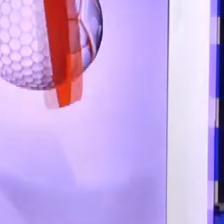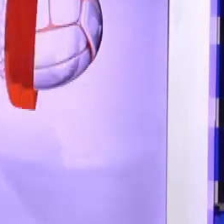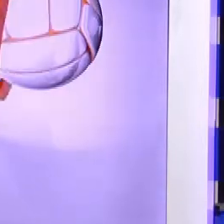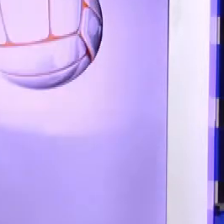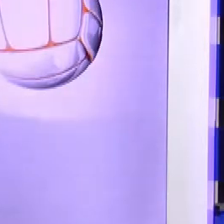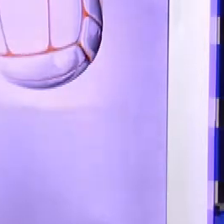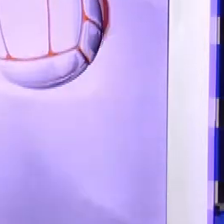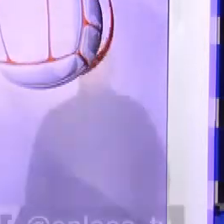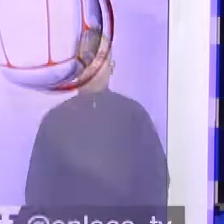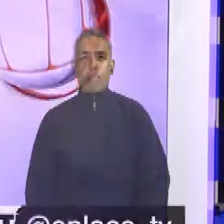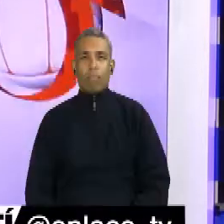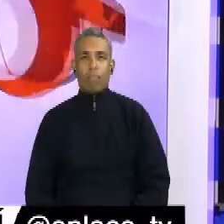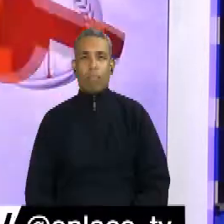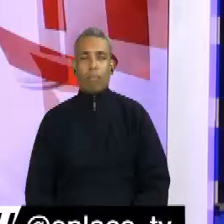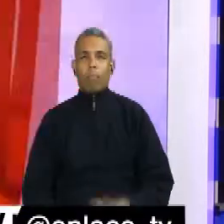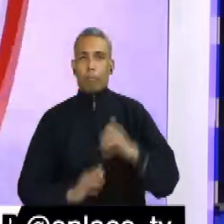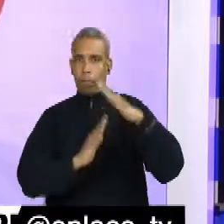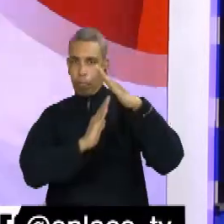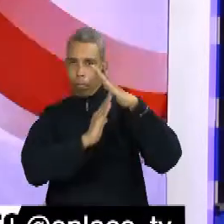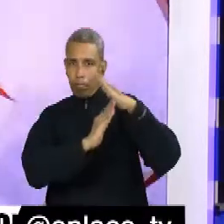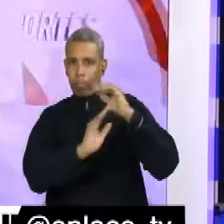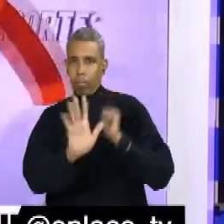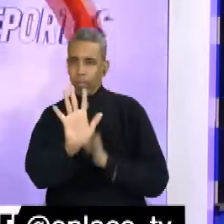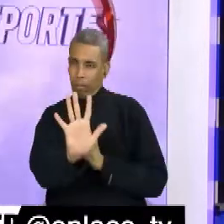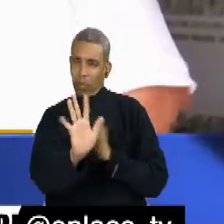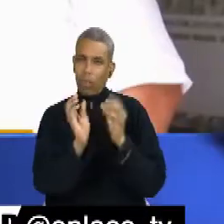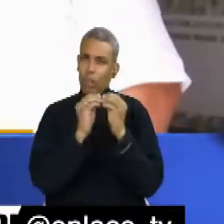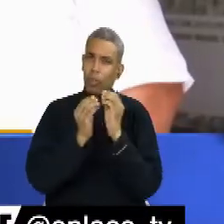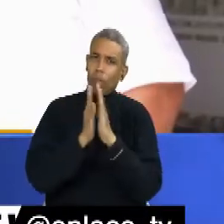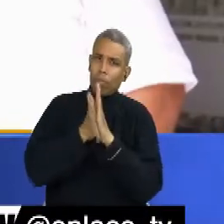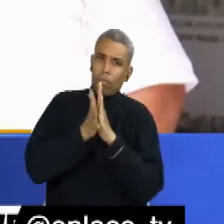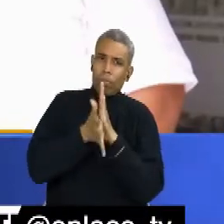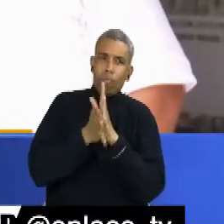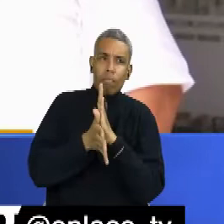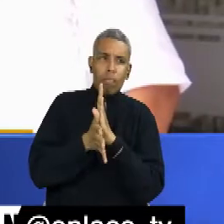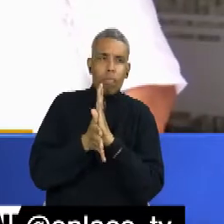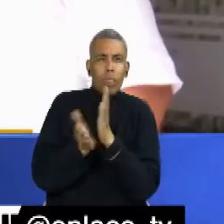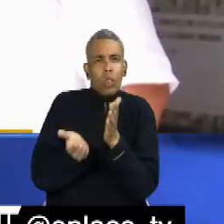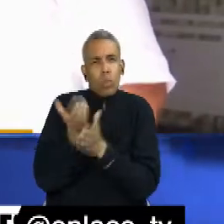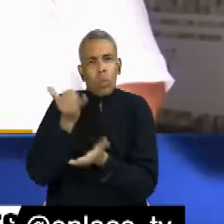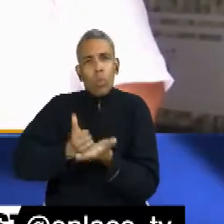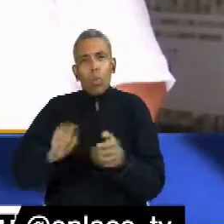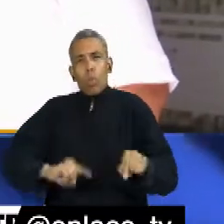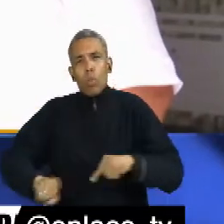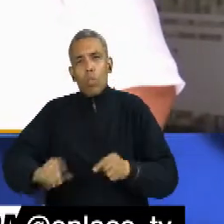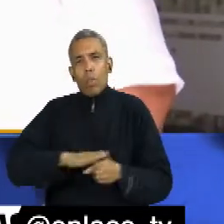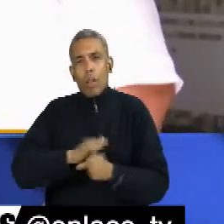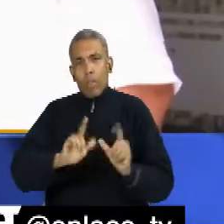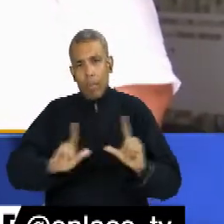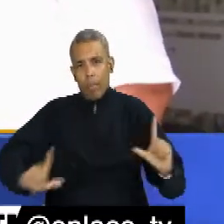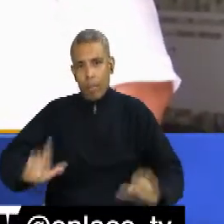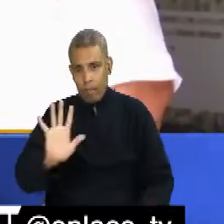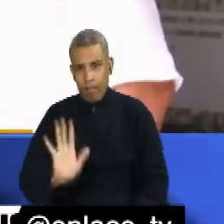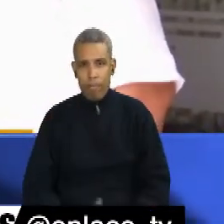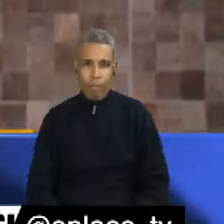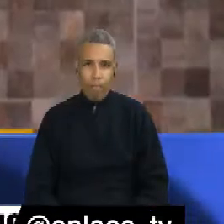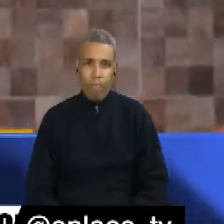Momento de hacer una pausa y al regresar espera información sobre la nueva junta del barrio La Libertad. Ya volvemos.